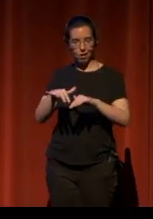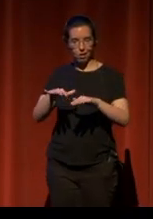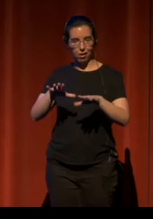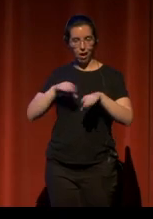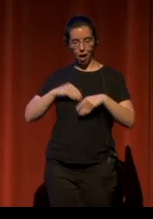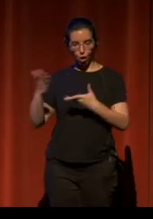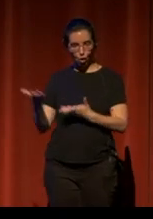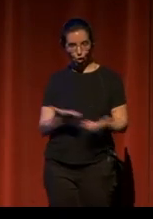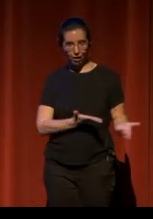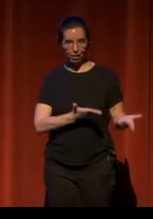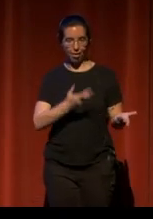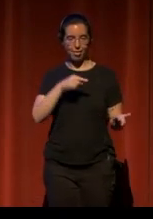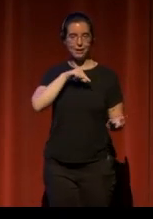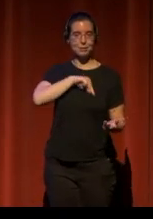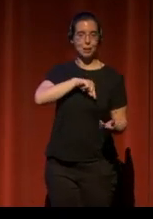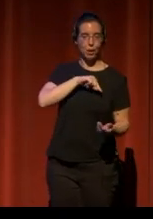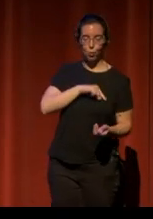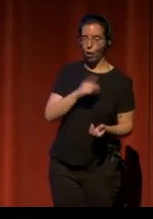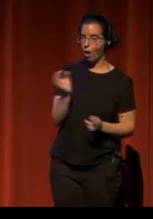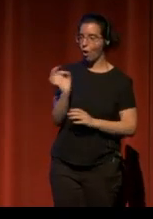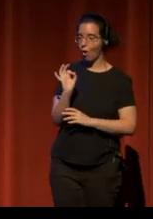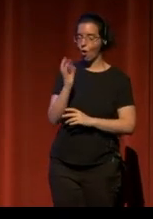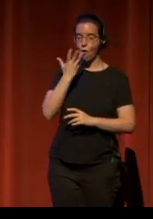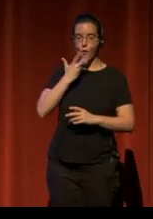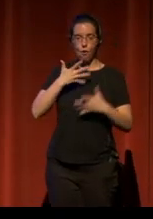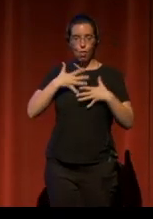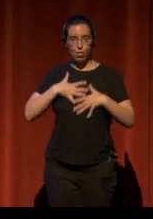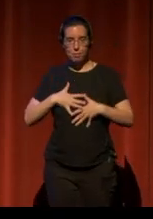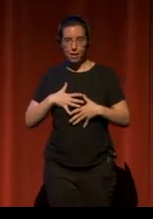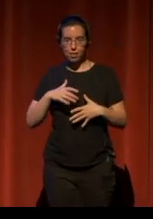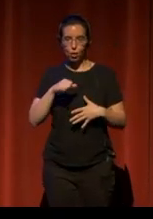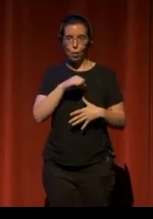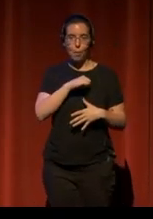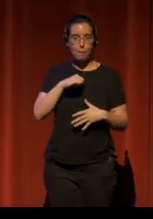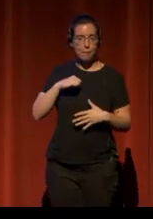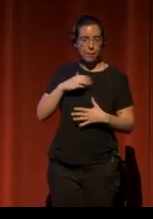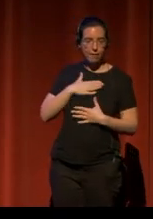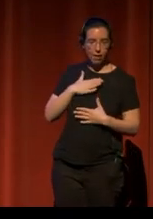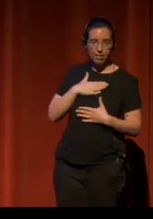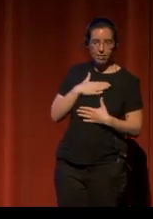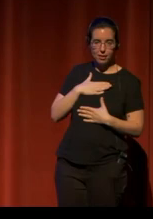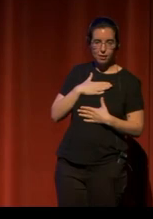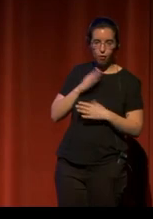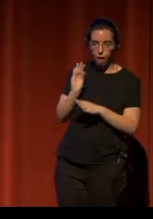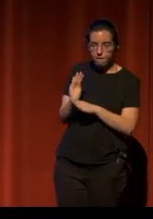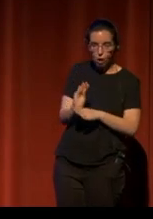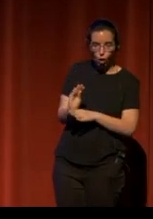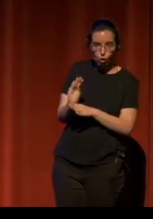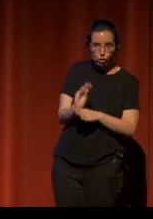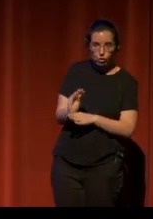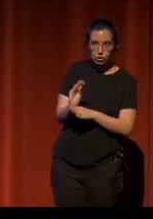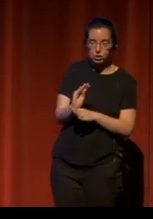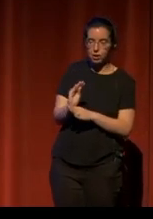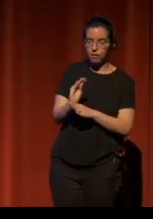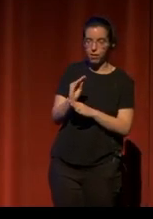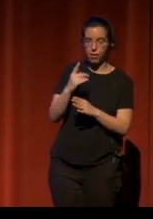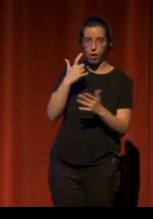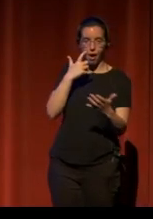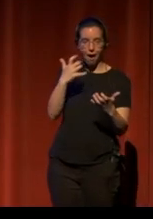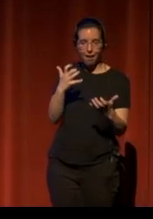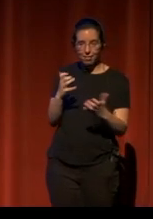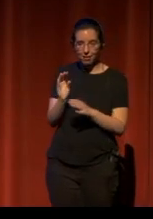espiritual de de conocimiento privativo No de de conservación de del arte